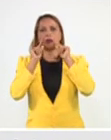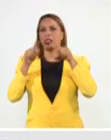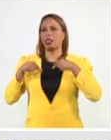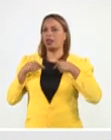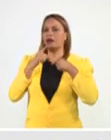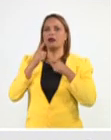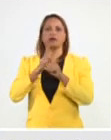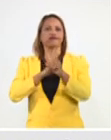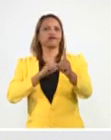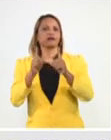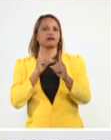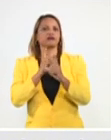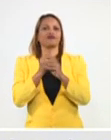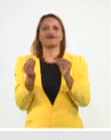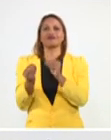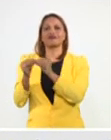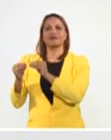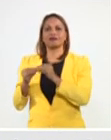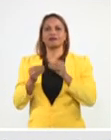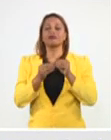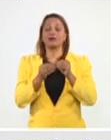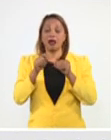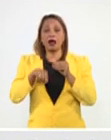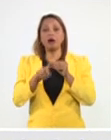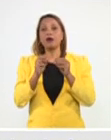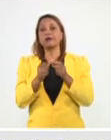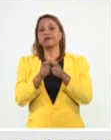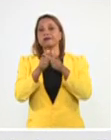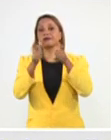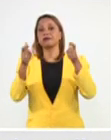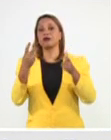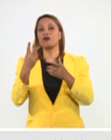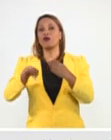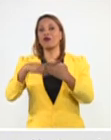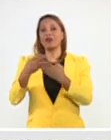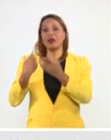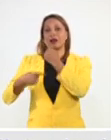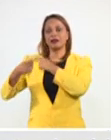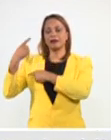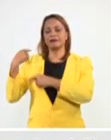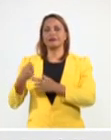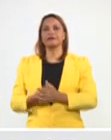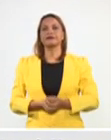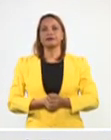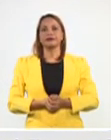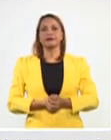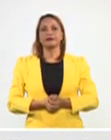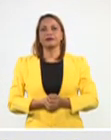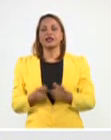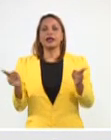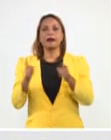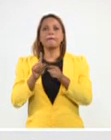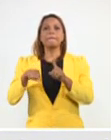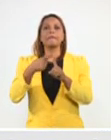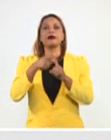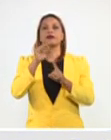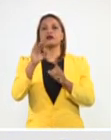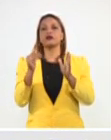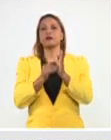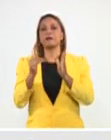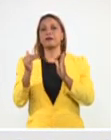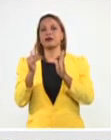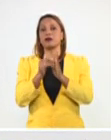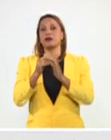tenido un incremento en estos dos últimos días. En resumen, más de 8 millones de muestras